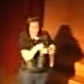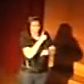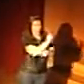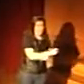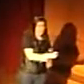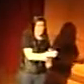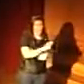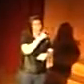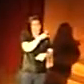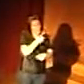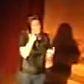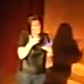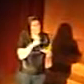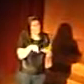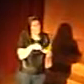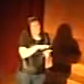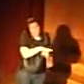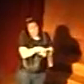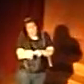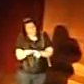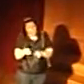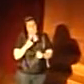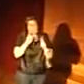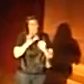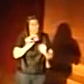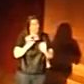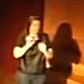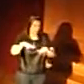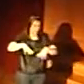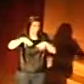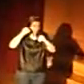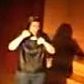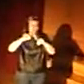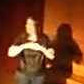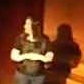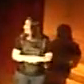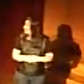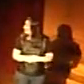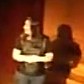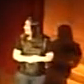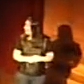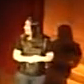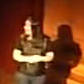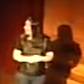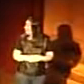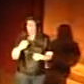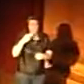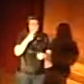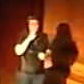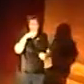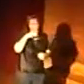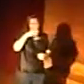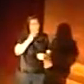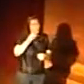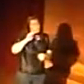también por esa vía esta esta visión del monumento como es Pedro kunz y y valentini relacionado familia